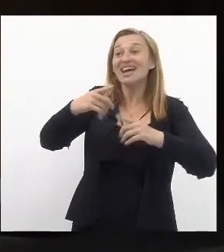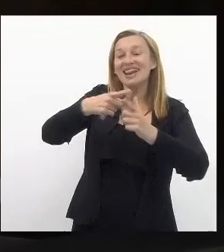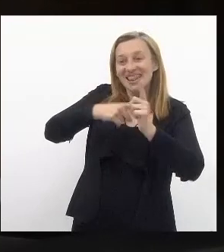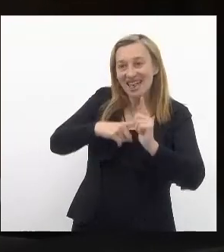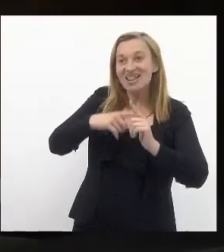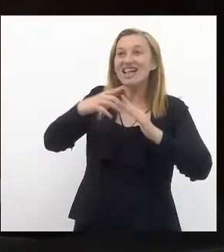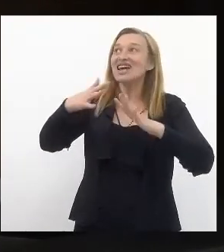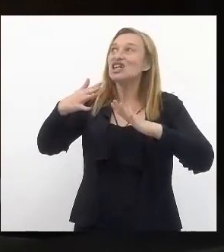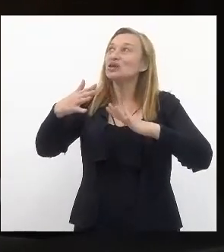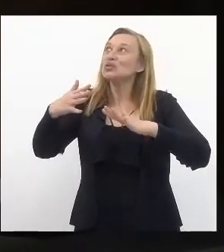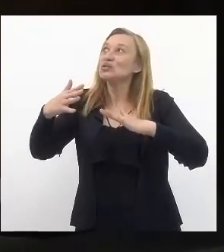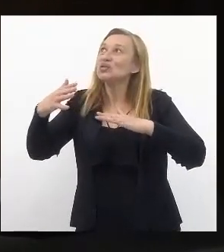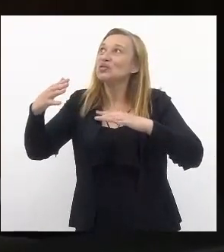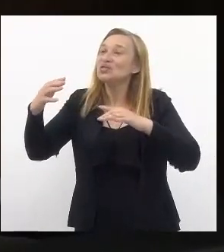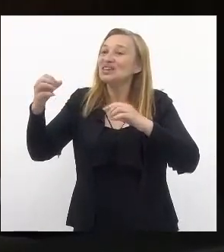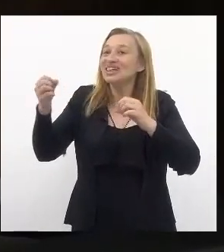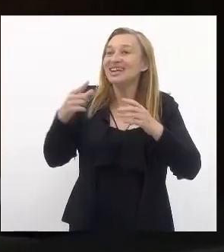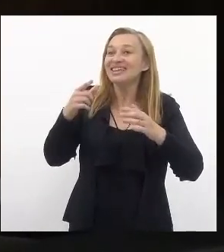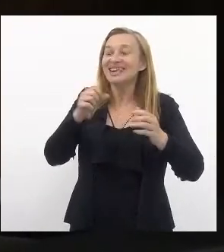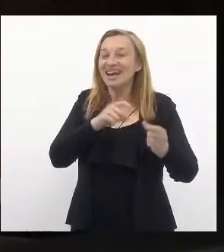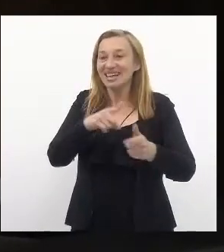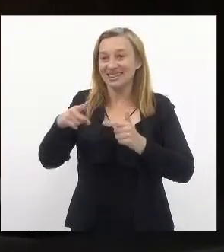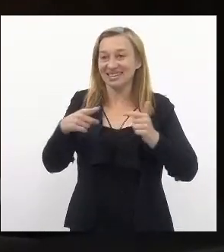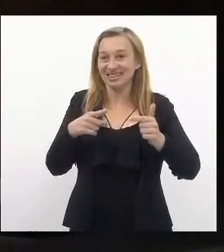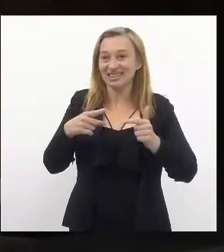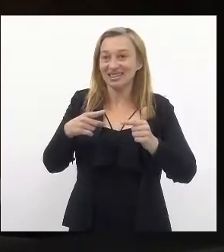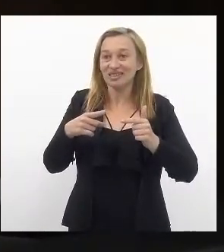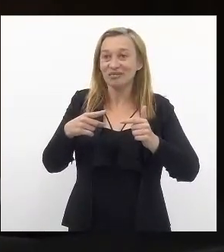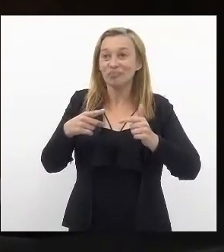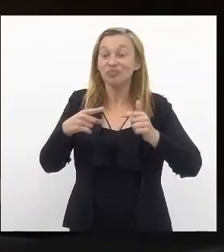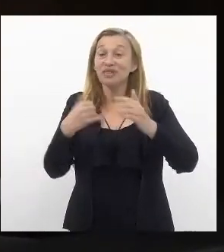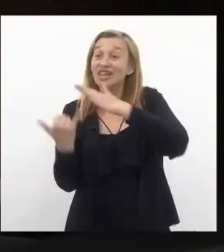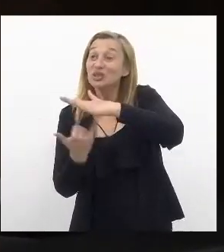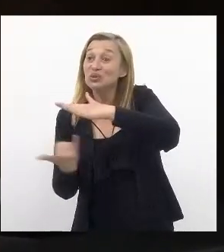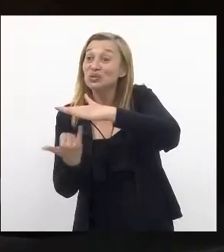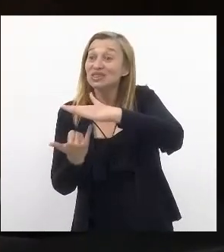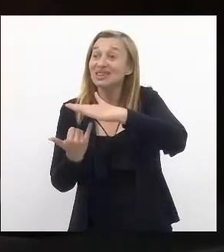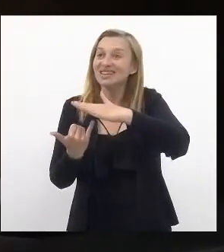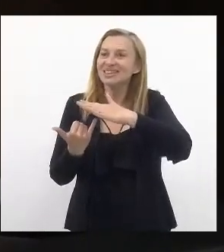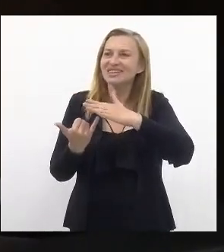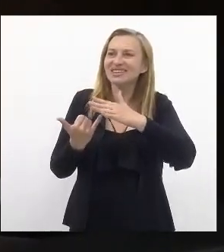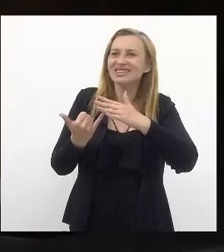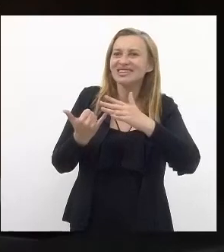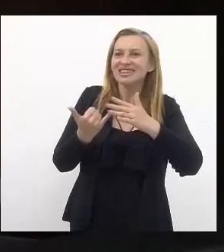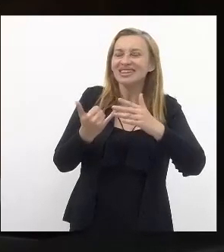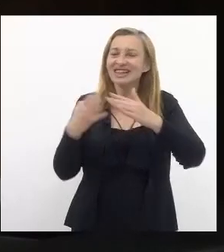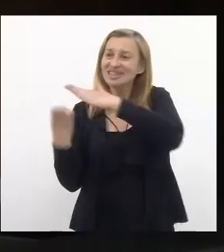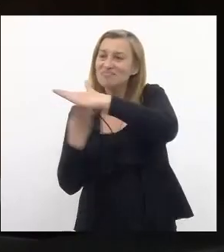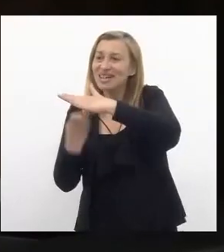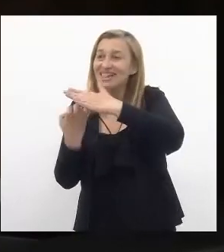La sociedad depende de las clases, de las instituciones, de las empresas.